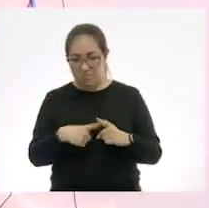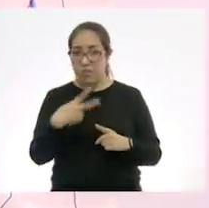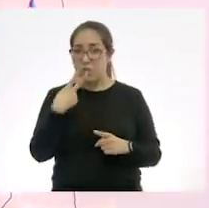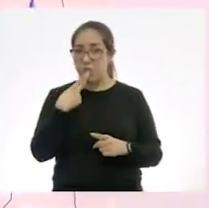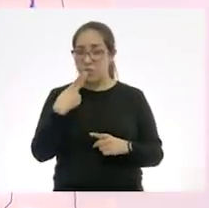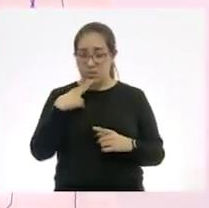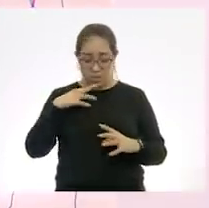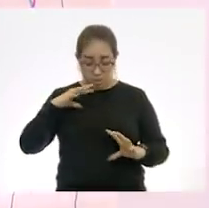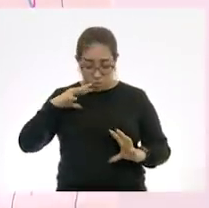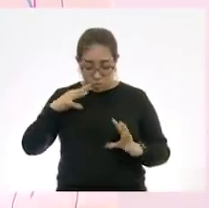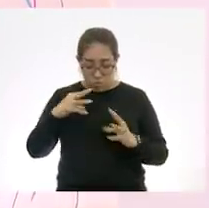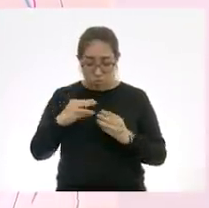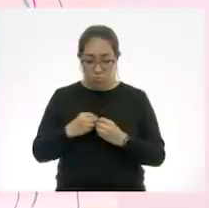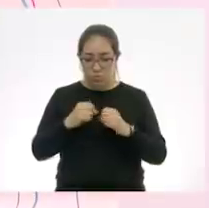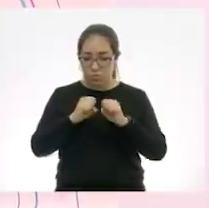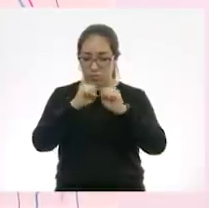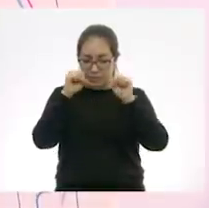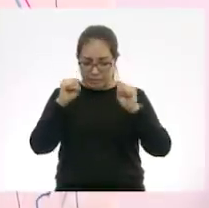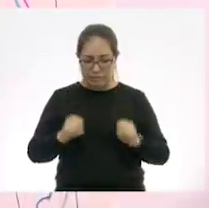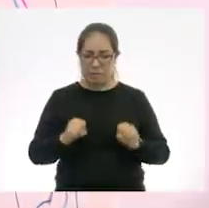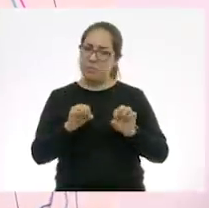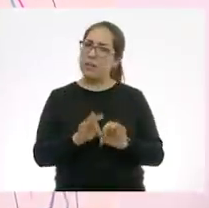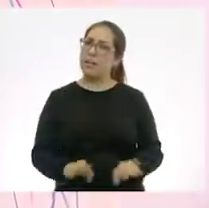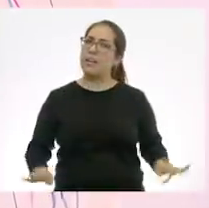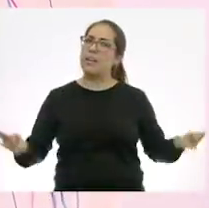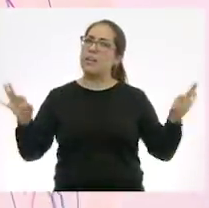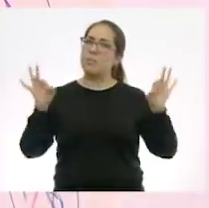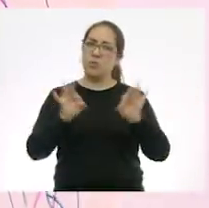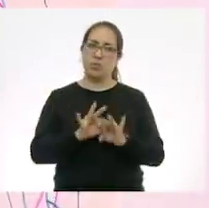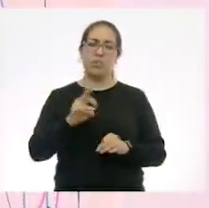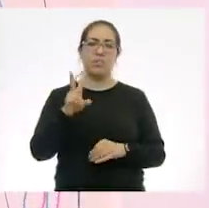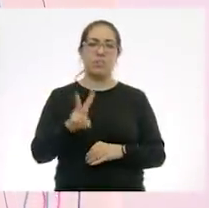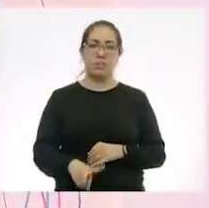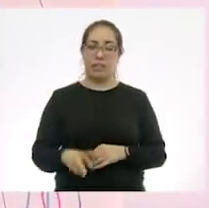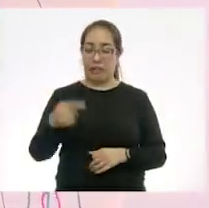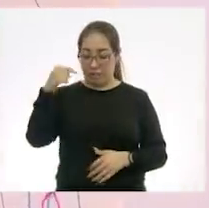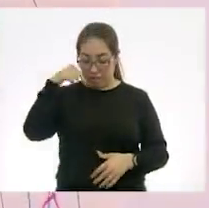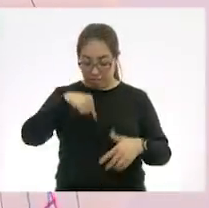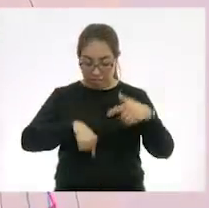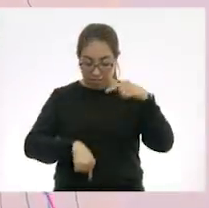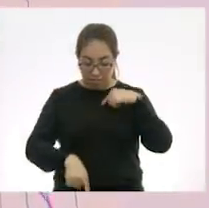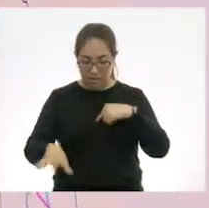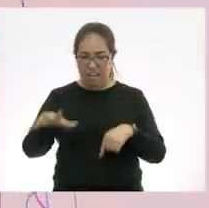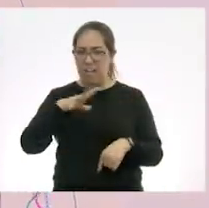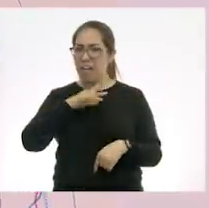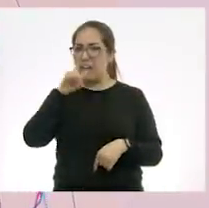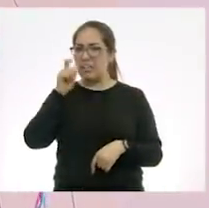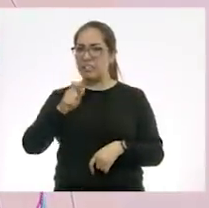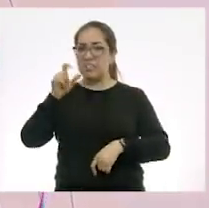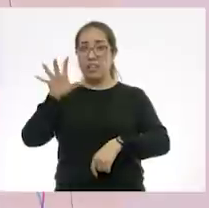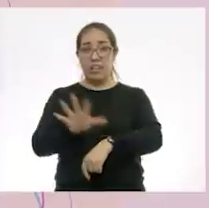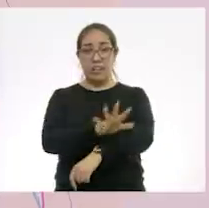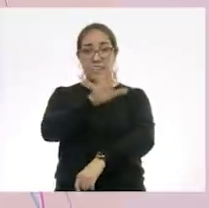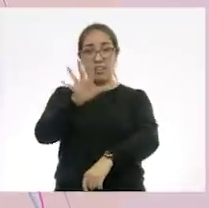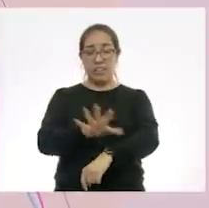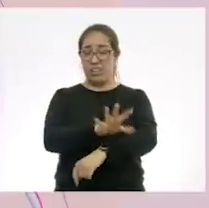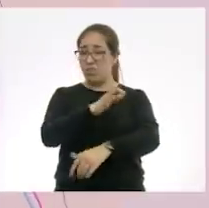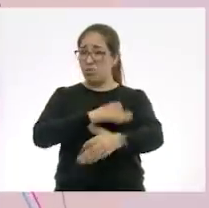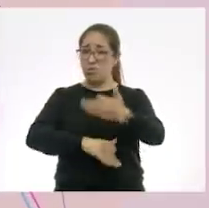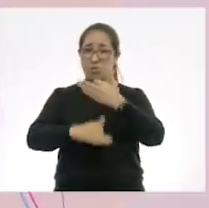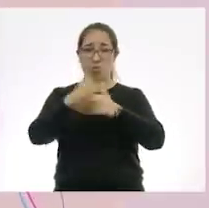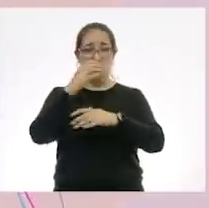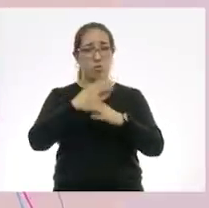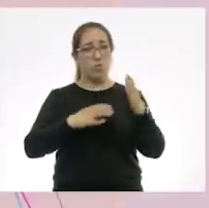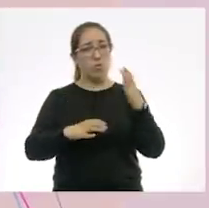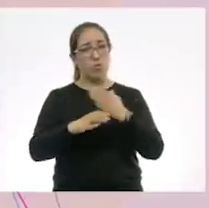juntos un sistema importantísimo. Y demasiado importante, porque es de donde sacamos la energía para hacer todo, hasta dormir.